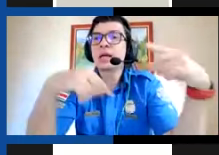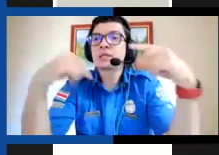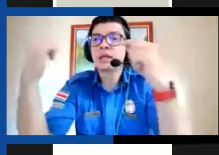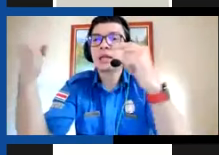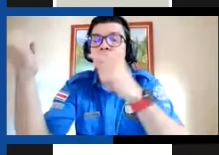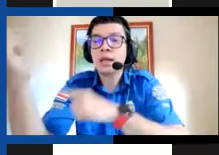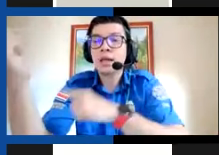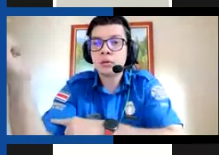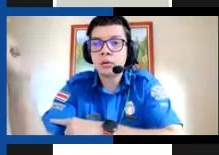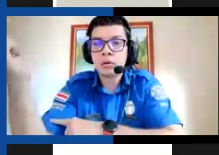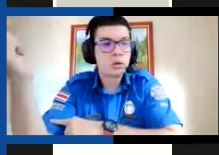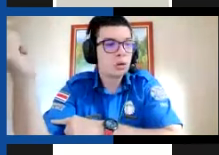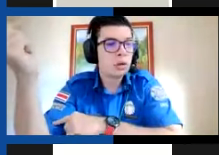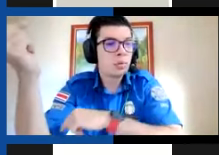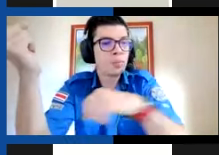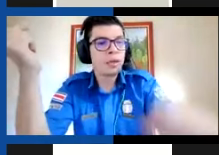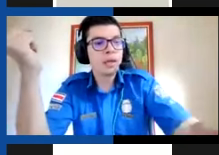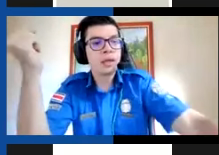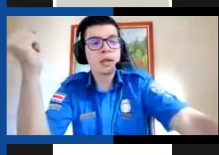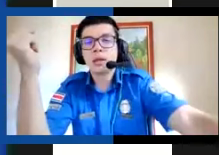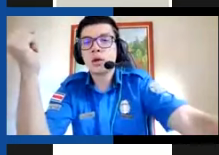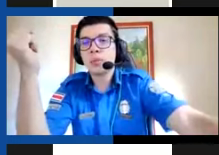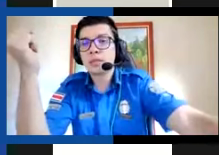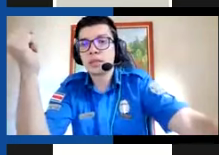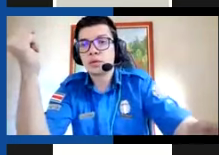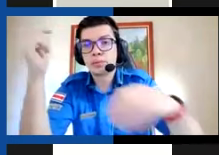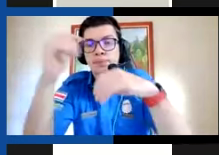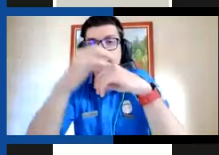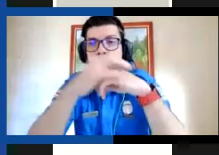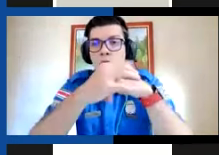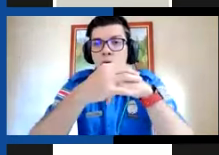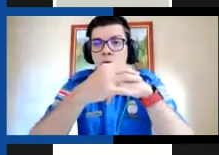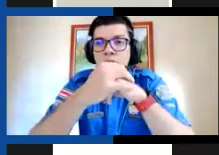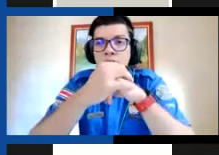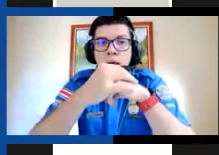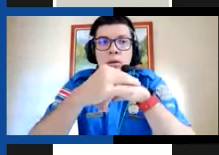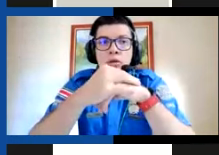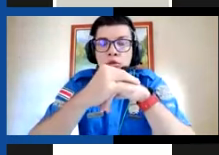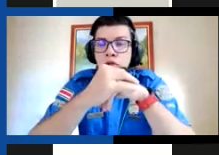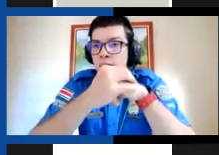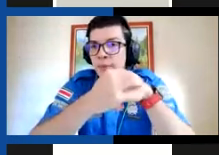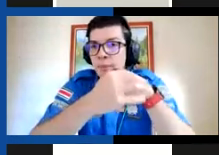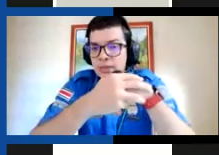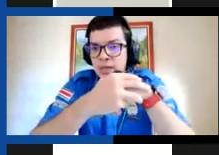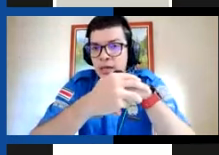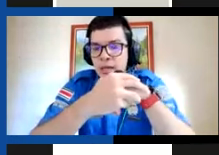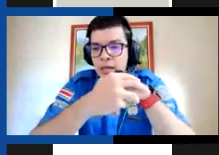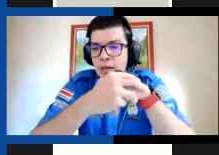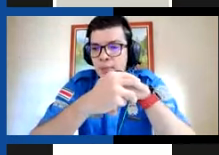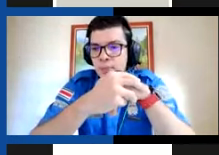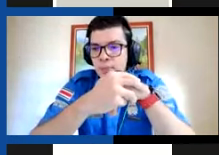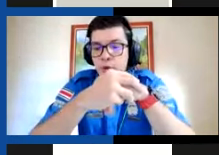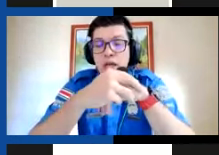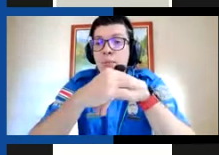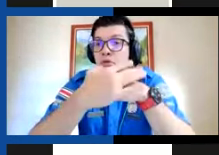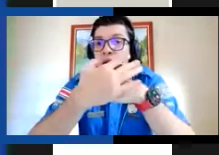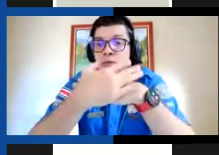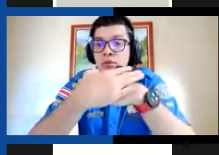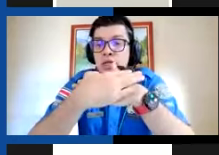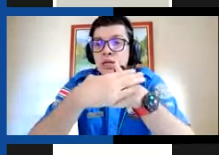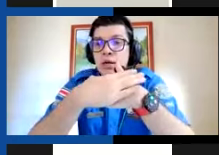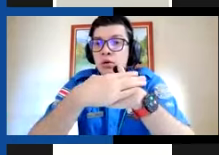recipiente hacia el lindero de una propiedad de un vecino. ¿Ok? Nosotros vamos a empezar, por